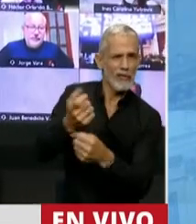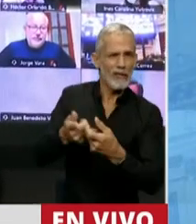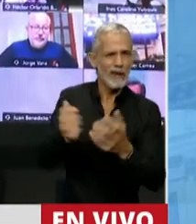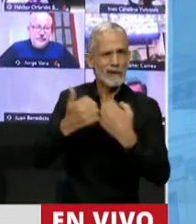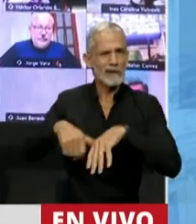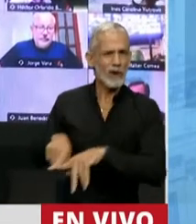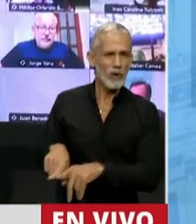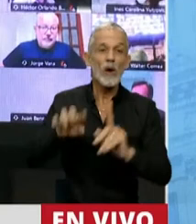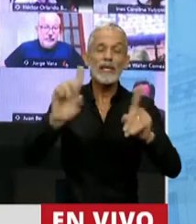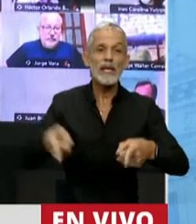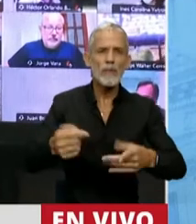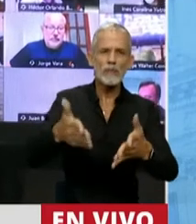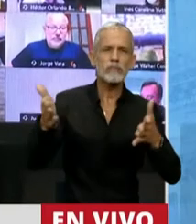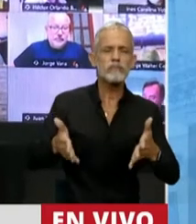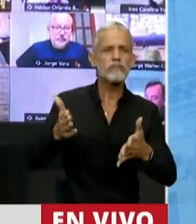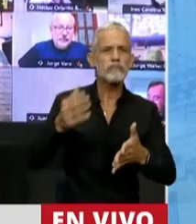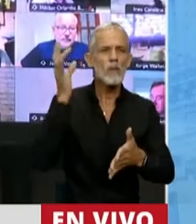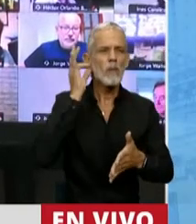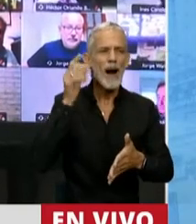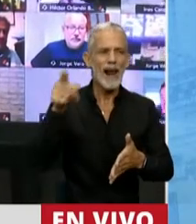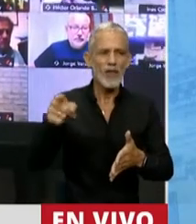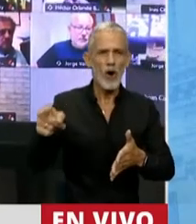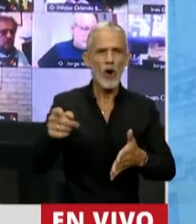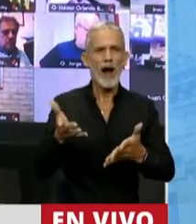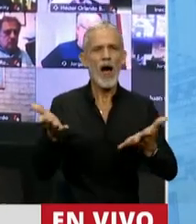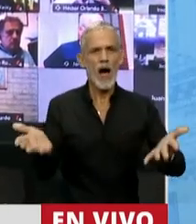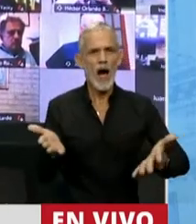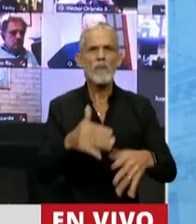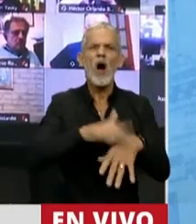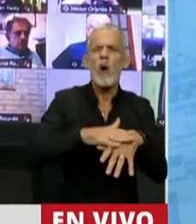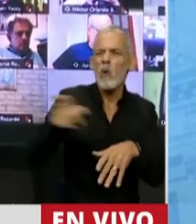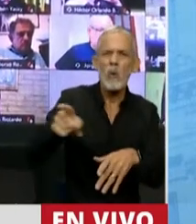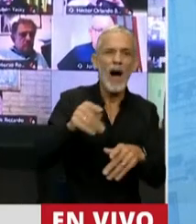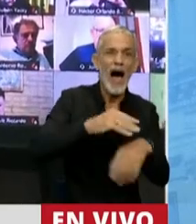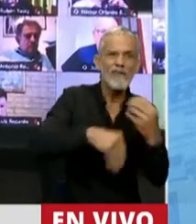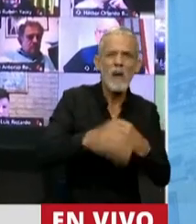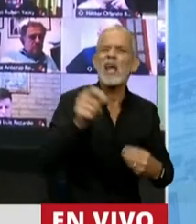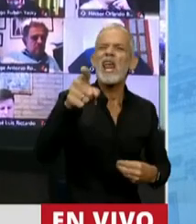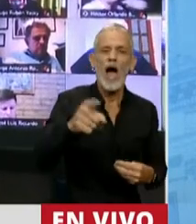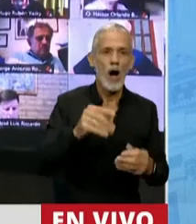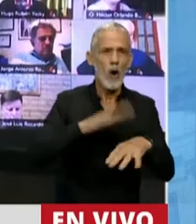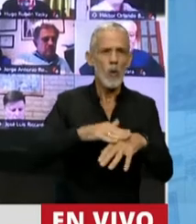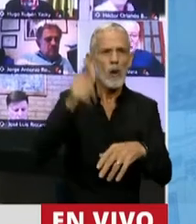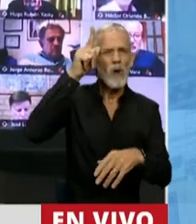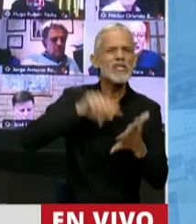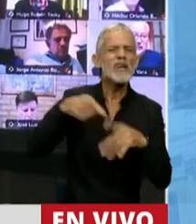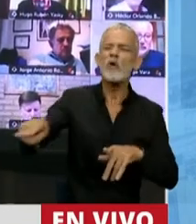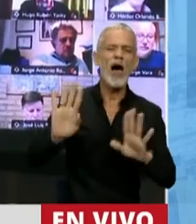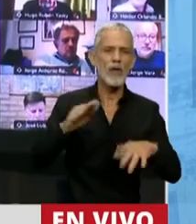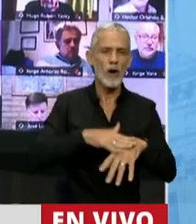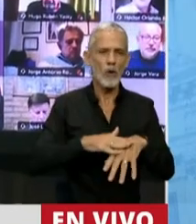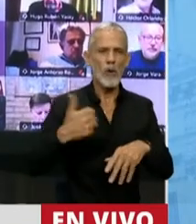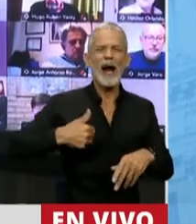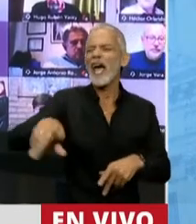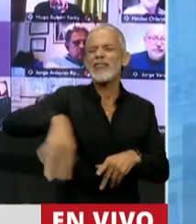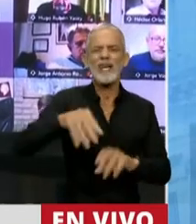universal que la figura de diego armando maradona debería tener y no echarle la culpa ni a la familia ni a la policía de la ciudad ni a